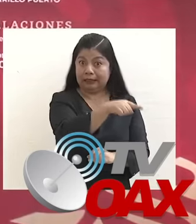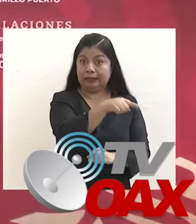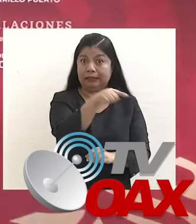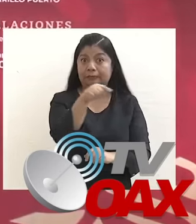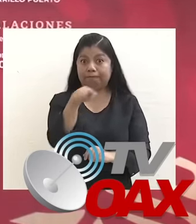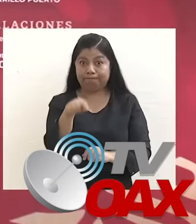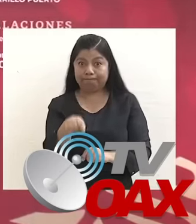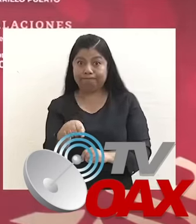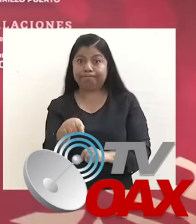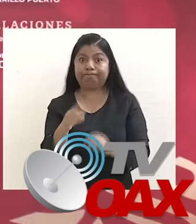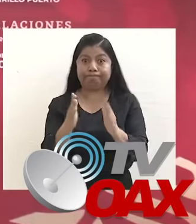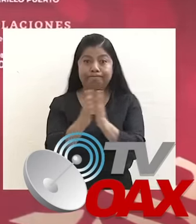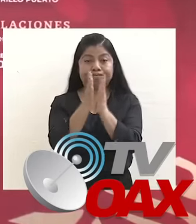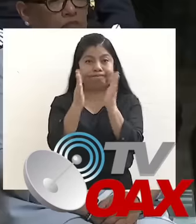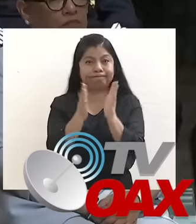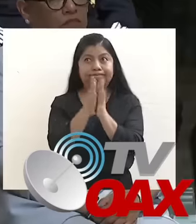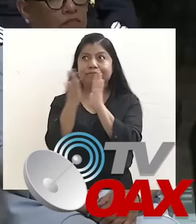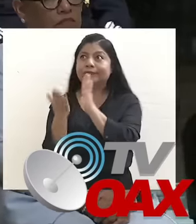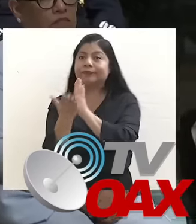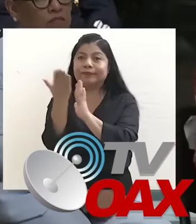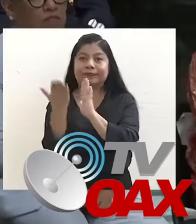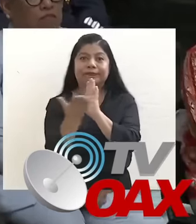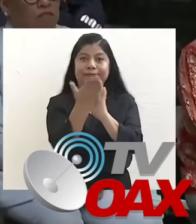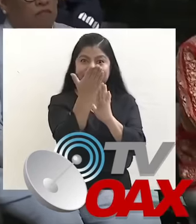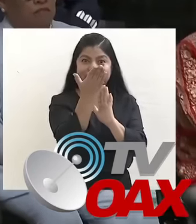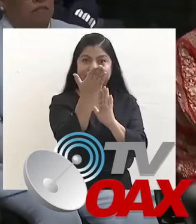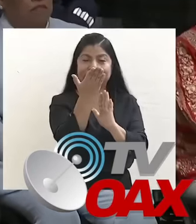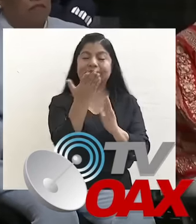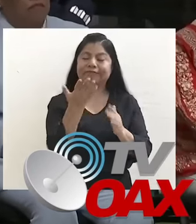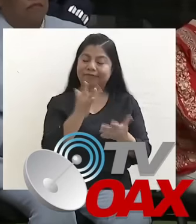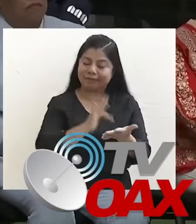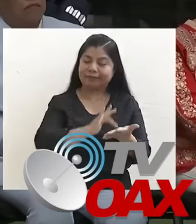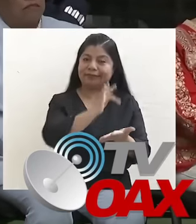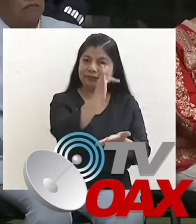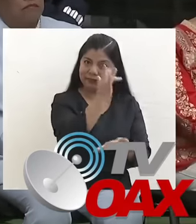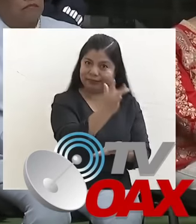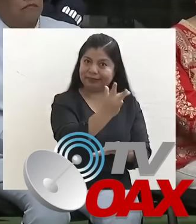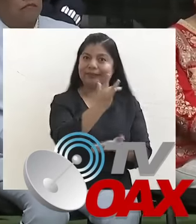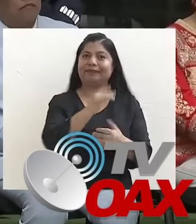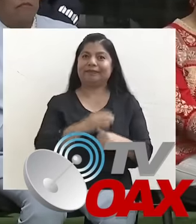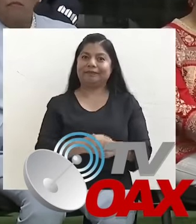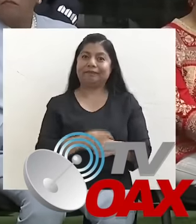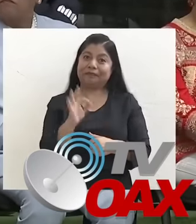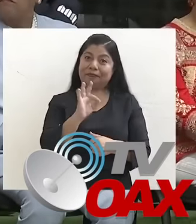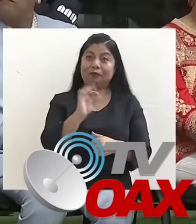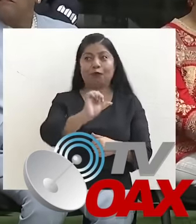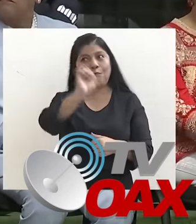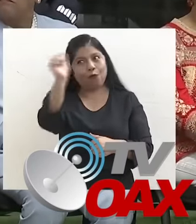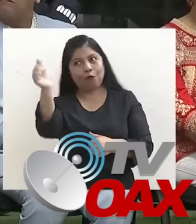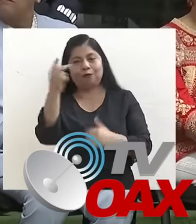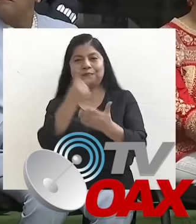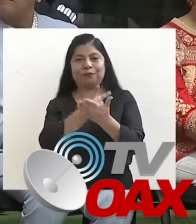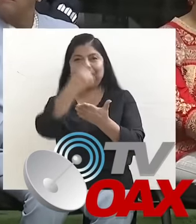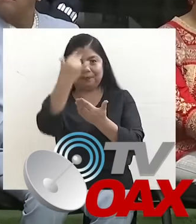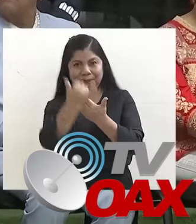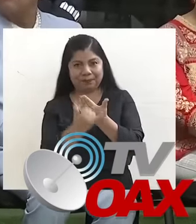en esta obra y que siguen trabajando, ayudándonos en otras obras.